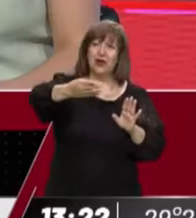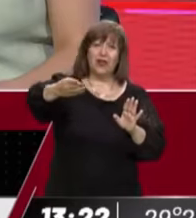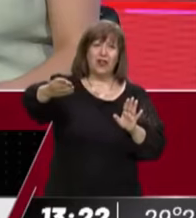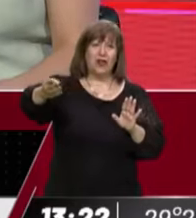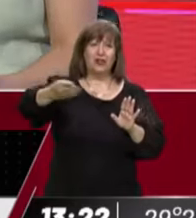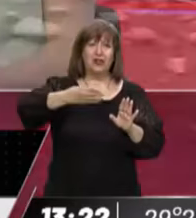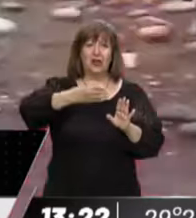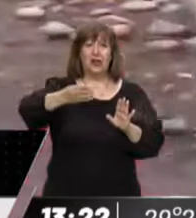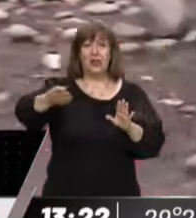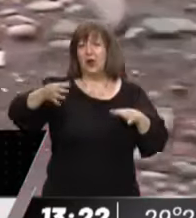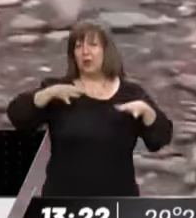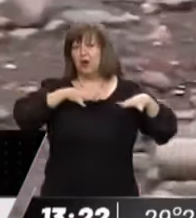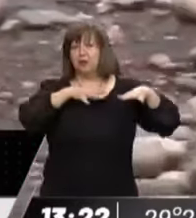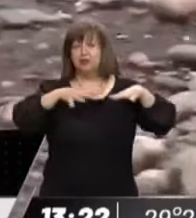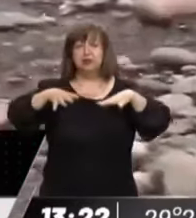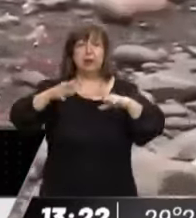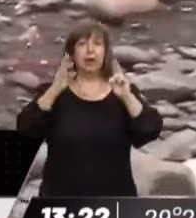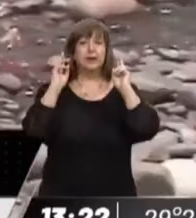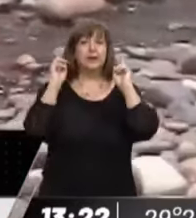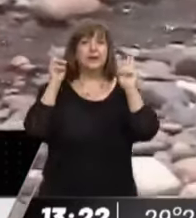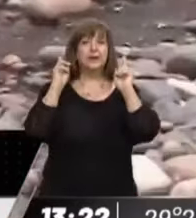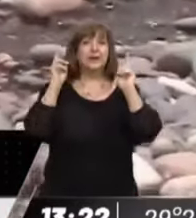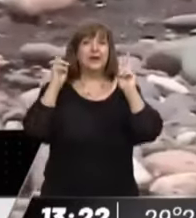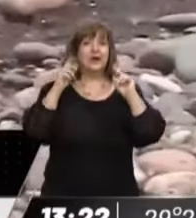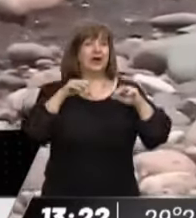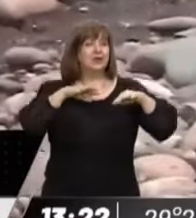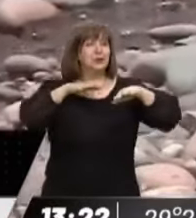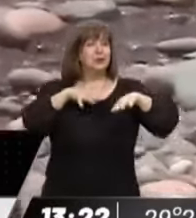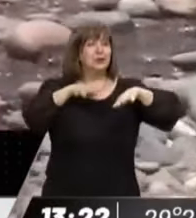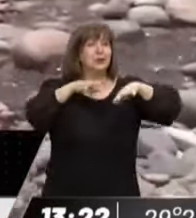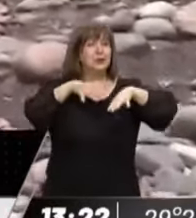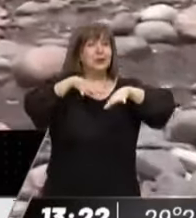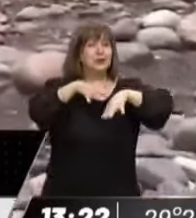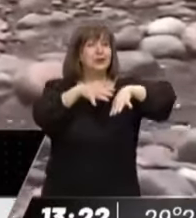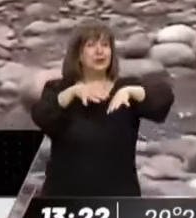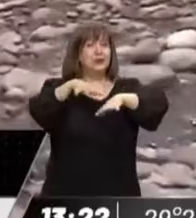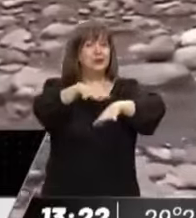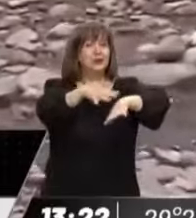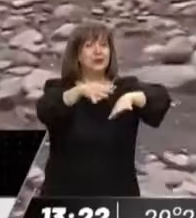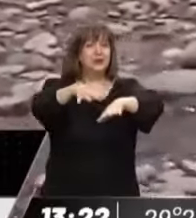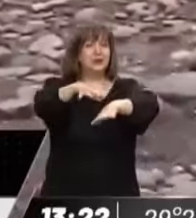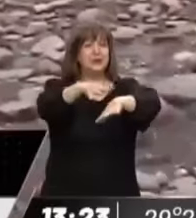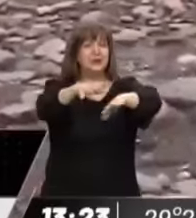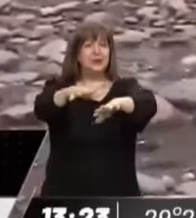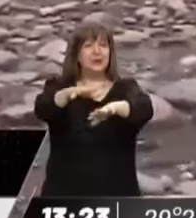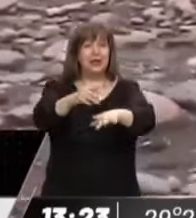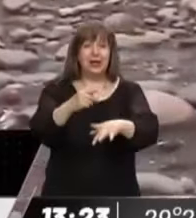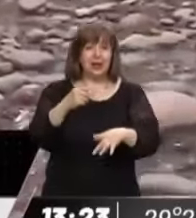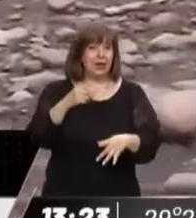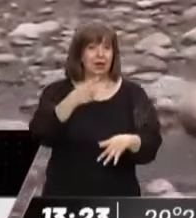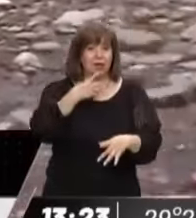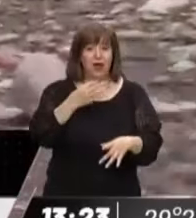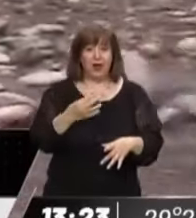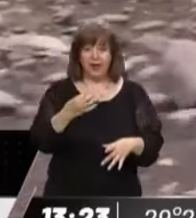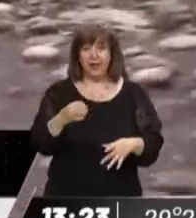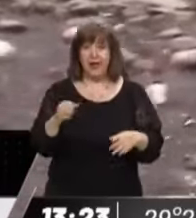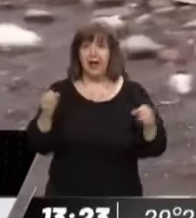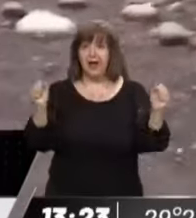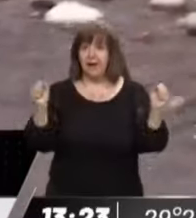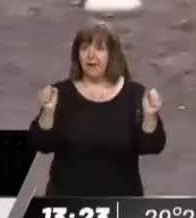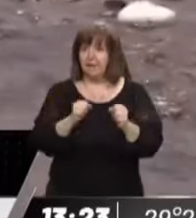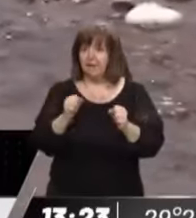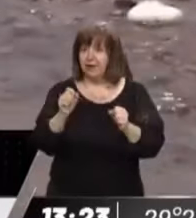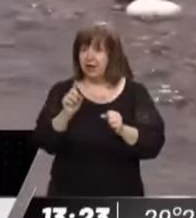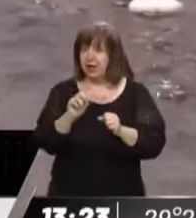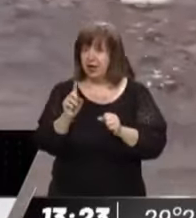baja rulo hermoso el ruidito del agua ya es maravilloso yo les aseguro por mis dos hijas Que no me dejan mentir que el agua no está fría el